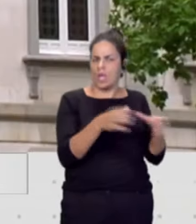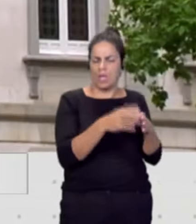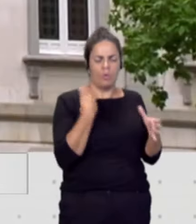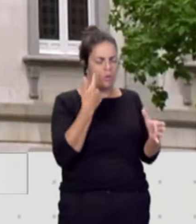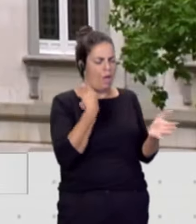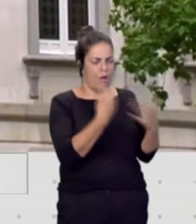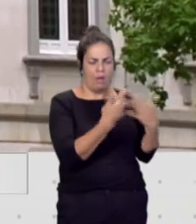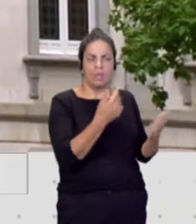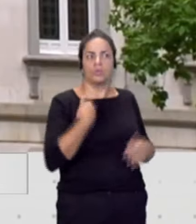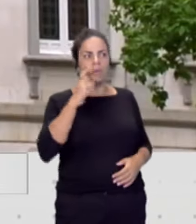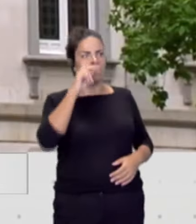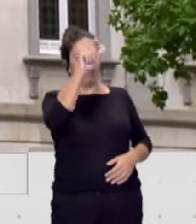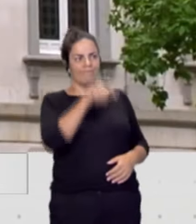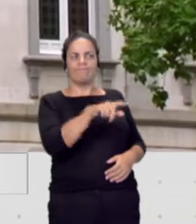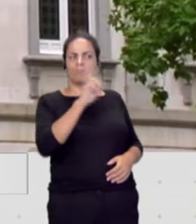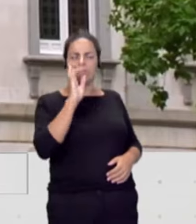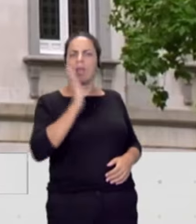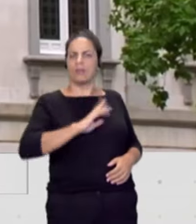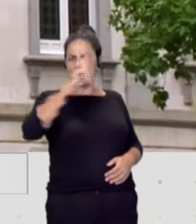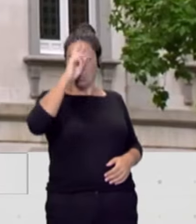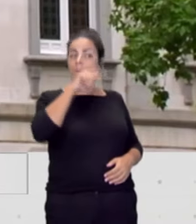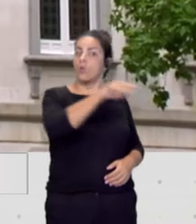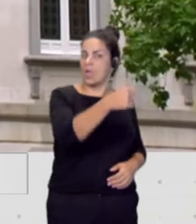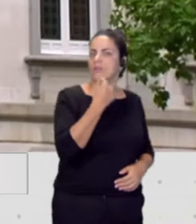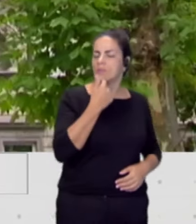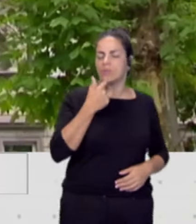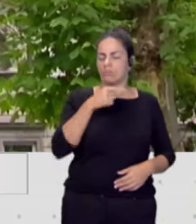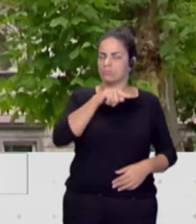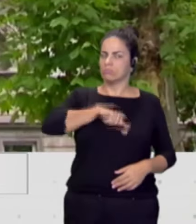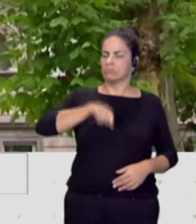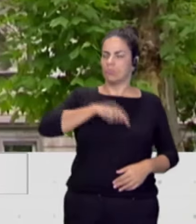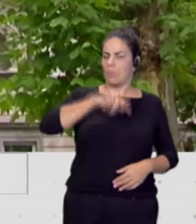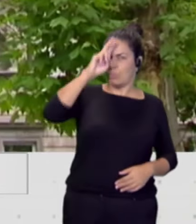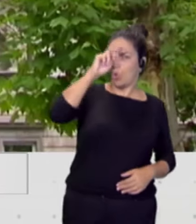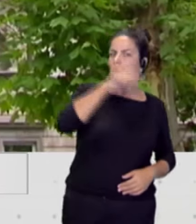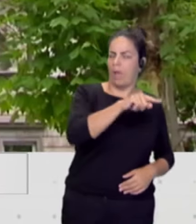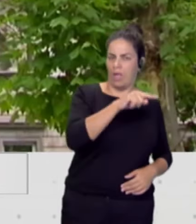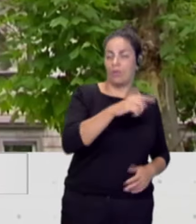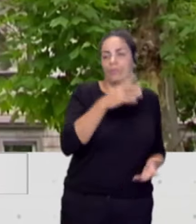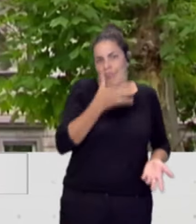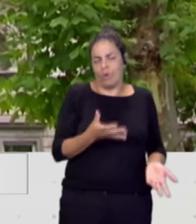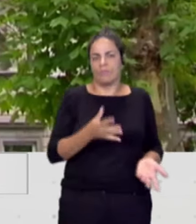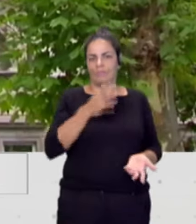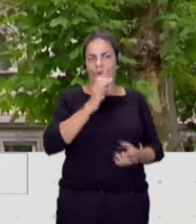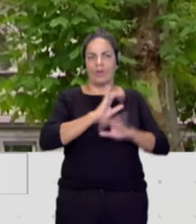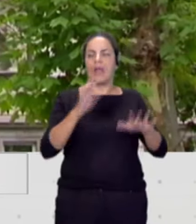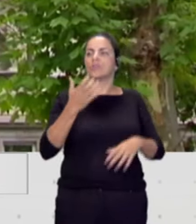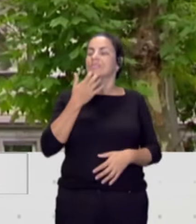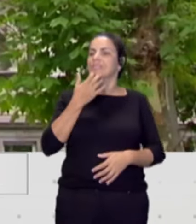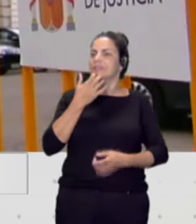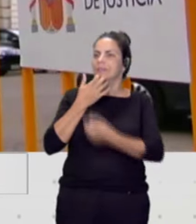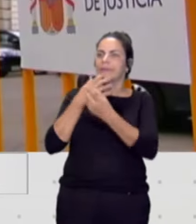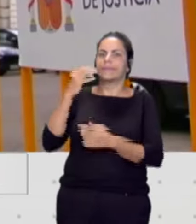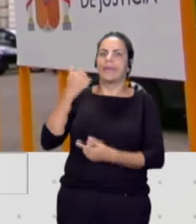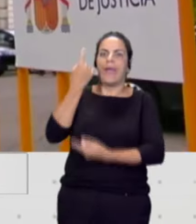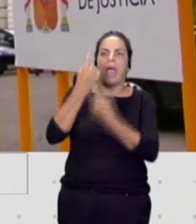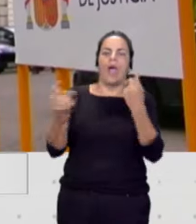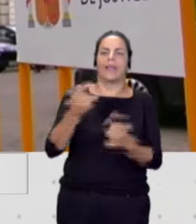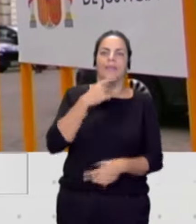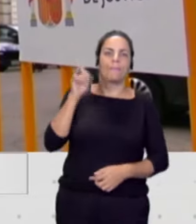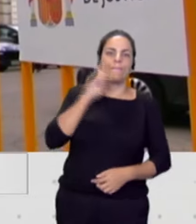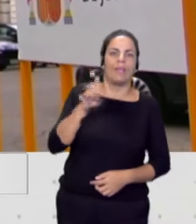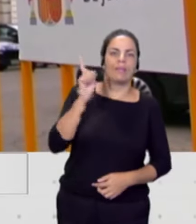también pronunció esa palabra, que estaba preocupado, porque claro, es que si basándonos en una mentira o en una campaña en